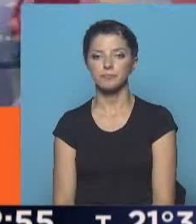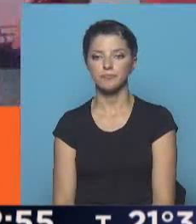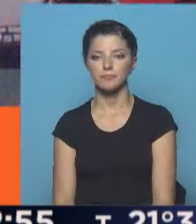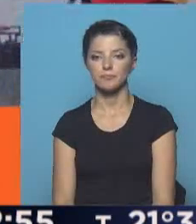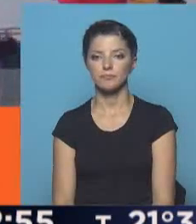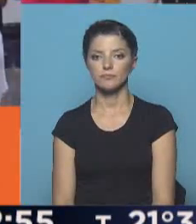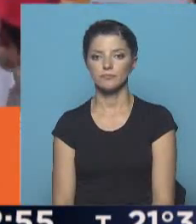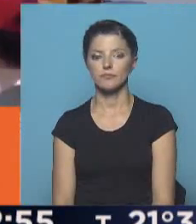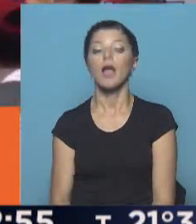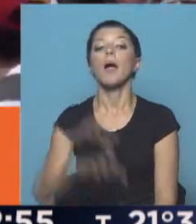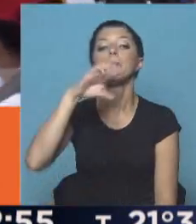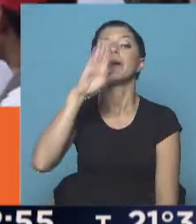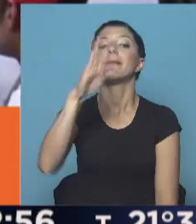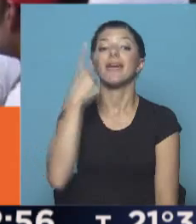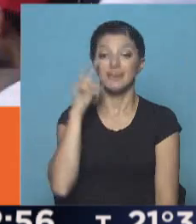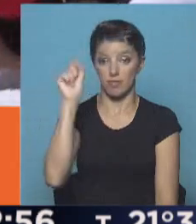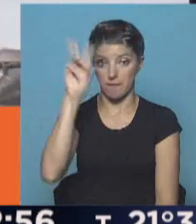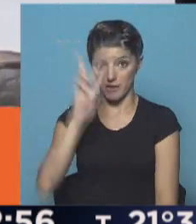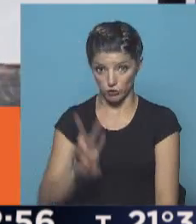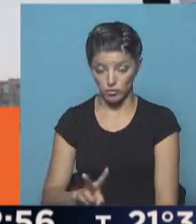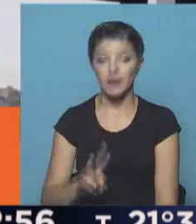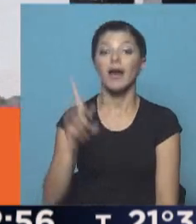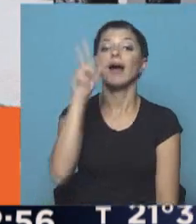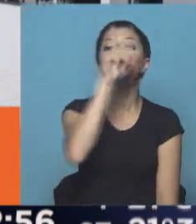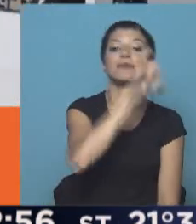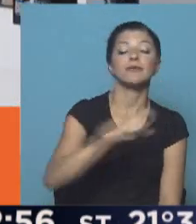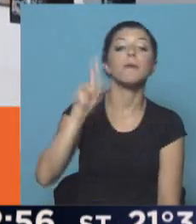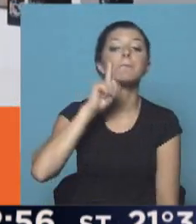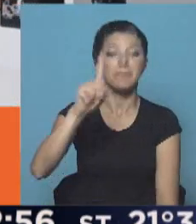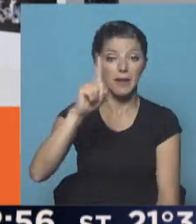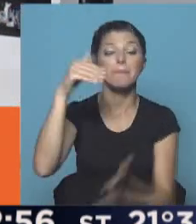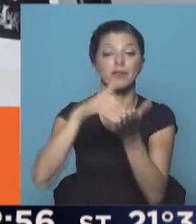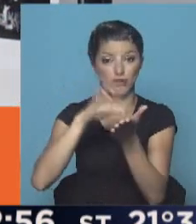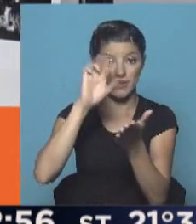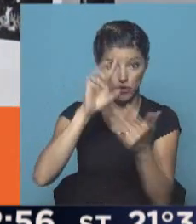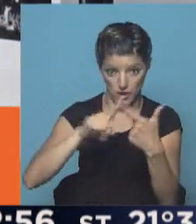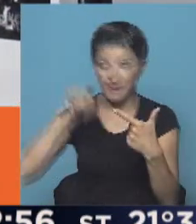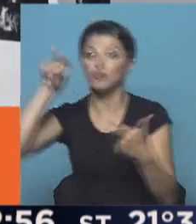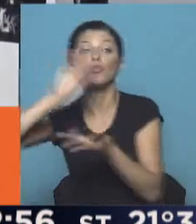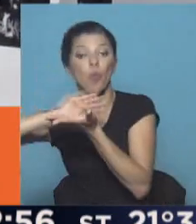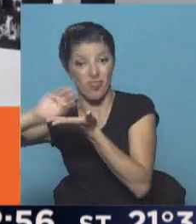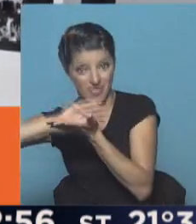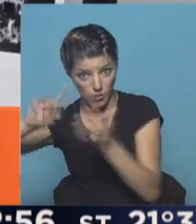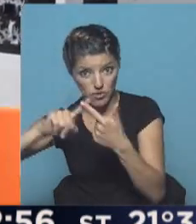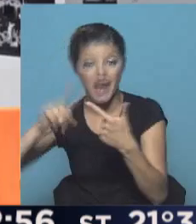El Producto Interno Bruto en Venezuela es de 100.000 millones de dólares. La deuda es de